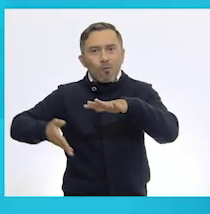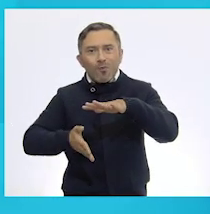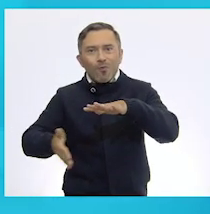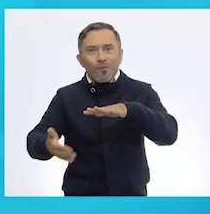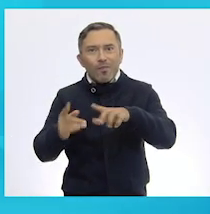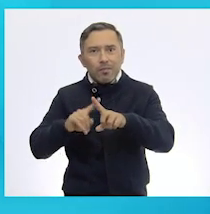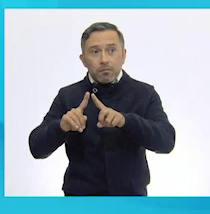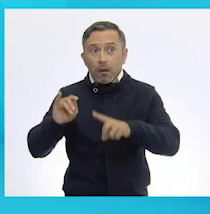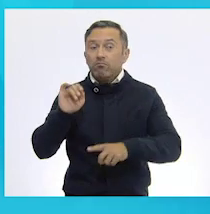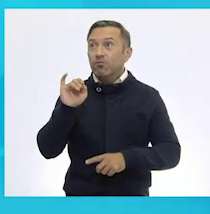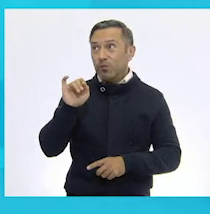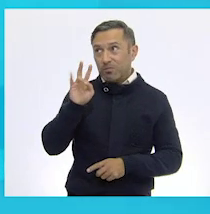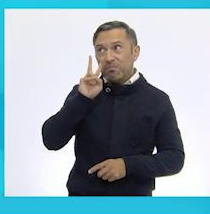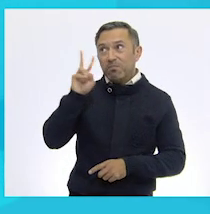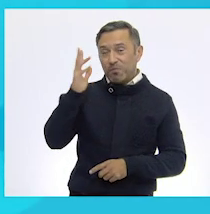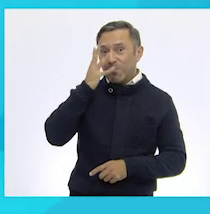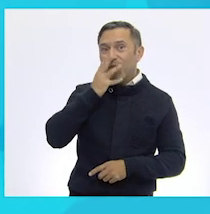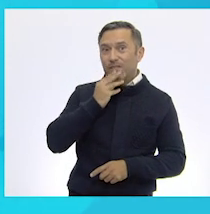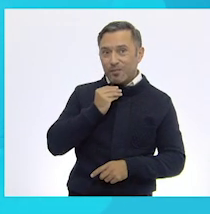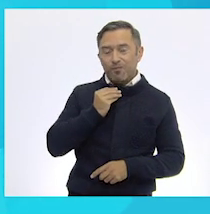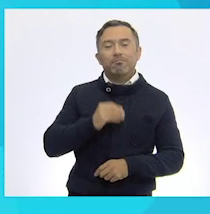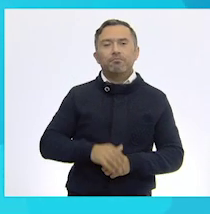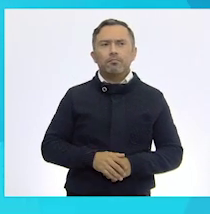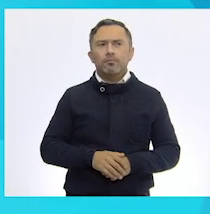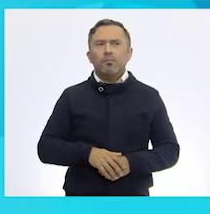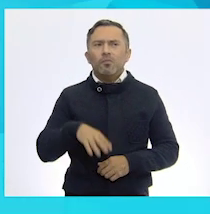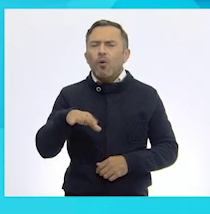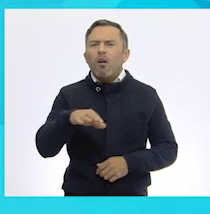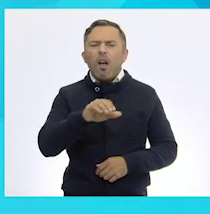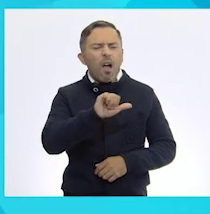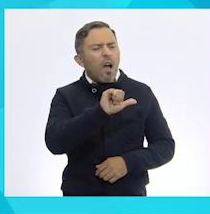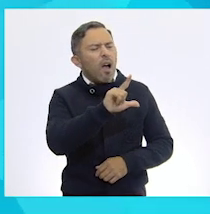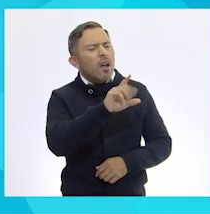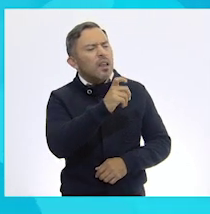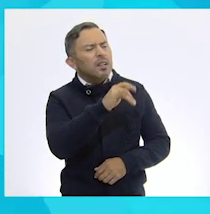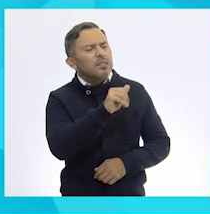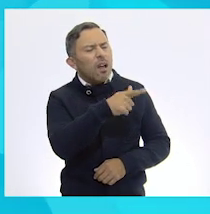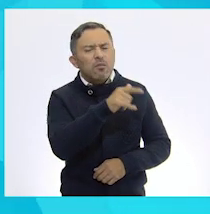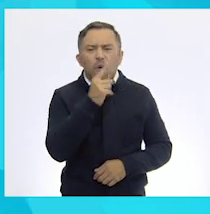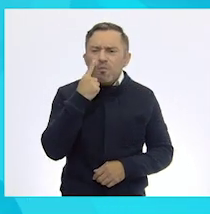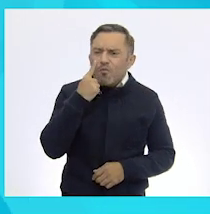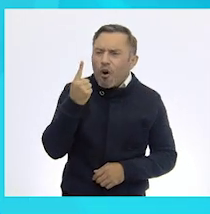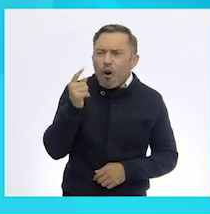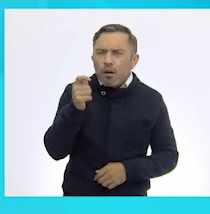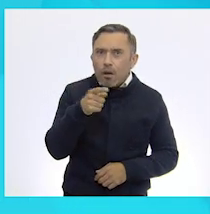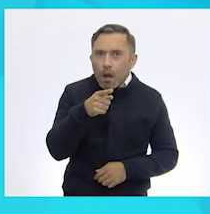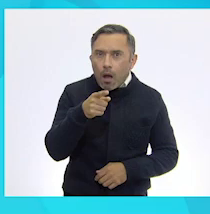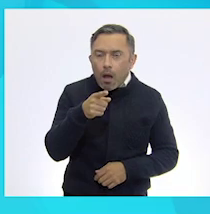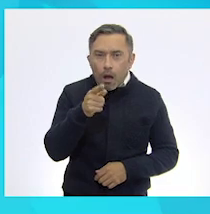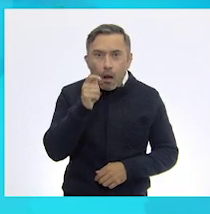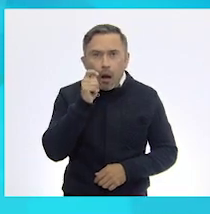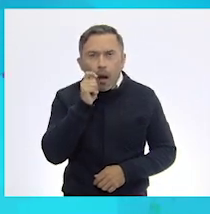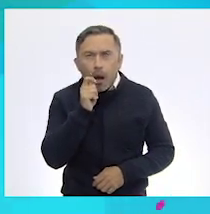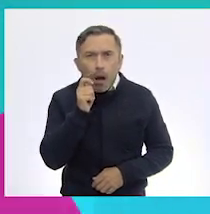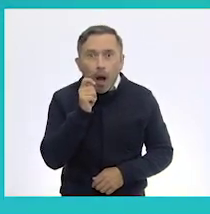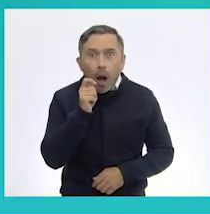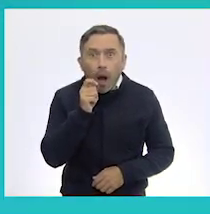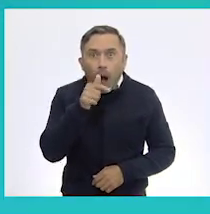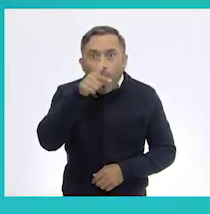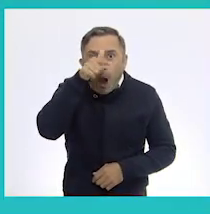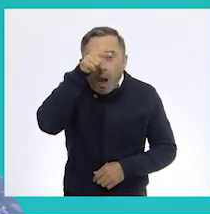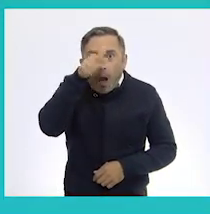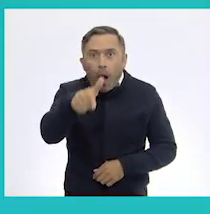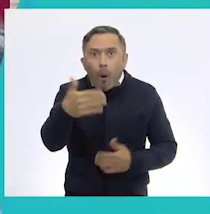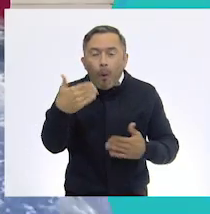bonitos. Muy bonitos. ¿Y por ahí qué ves, Alexia? Creo que tú estás viendo algo. ¡Es una